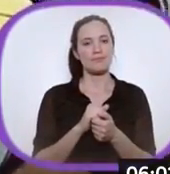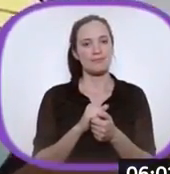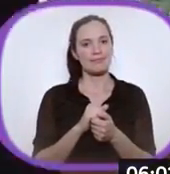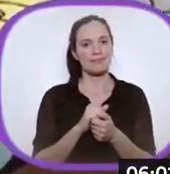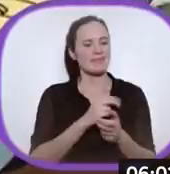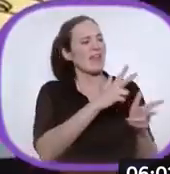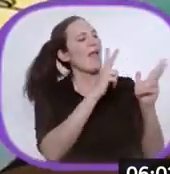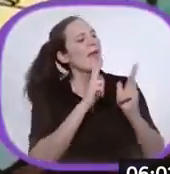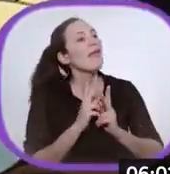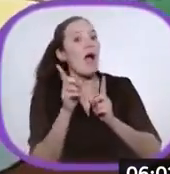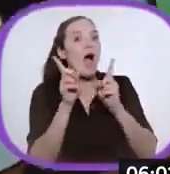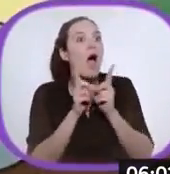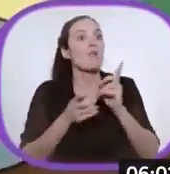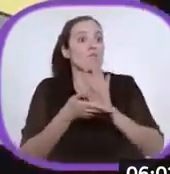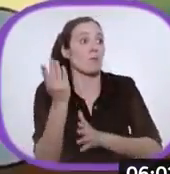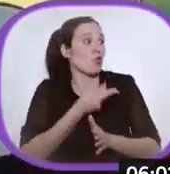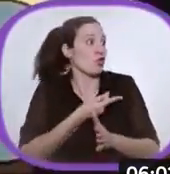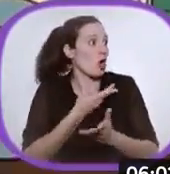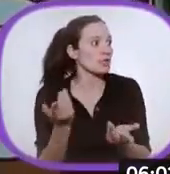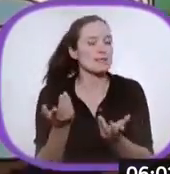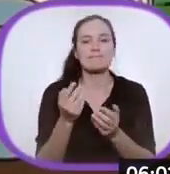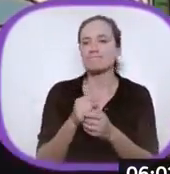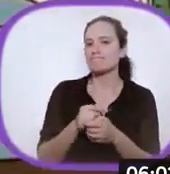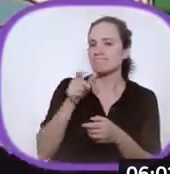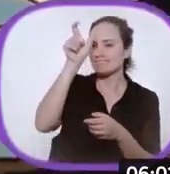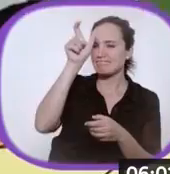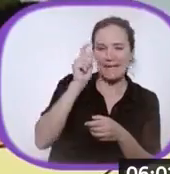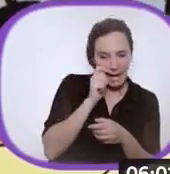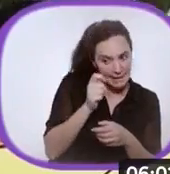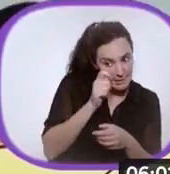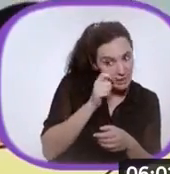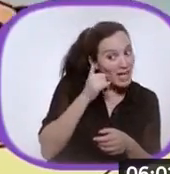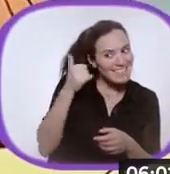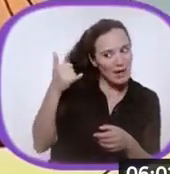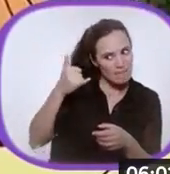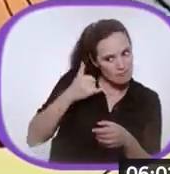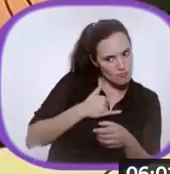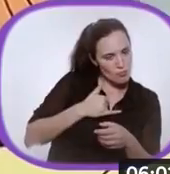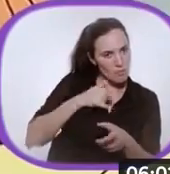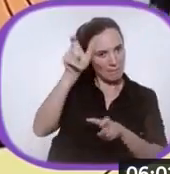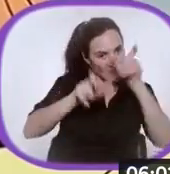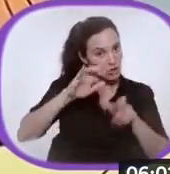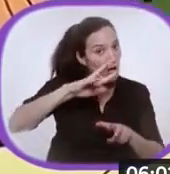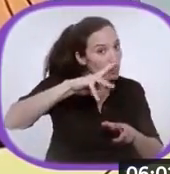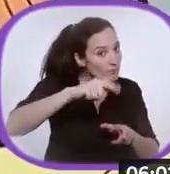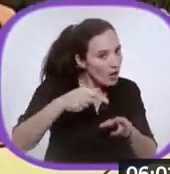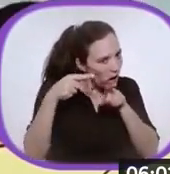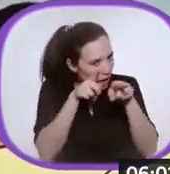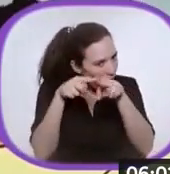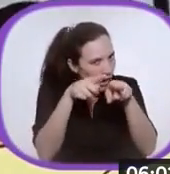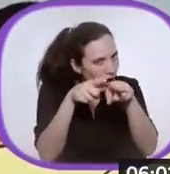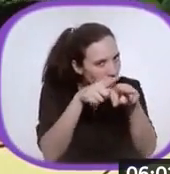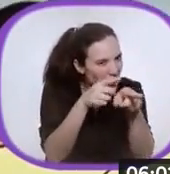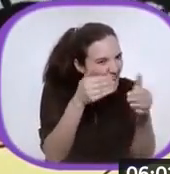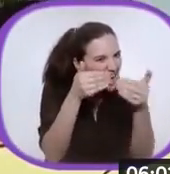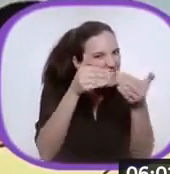Capitán, ¿podría decirme ahora a dónde vamos? El inspector llamó por teléfono. Los secuestradores fueron rastreados. Se detuvieron por combustible